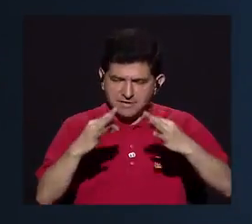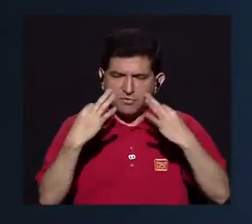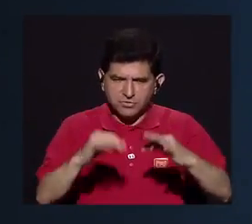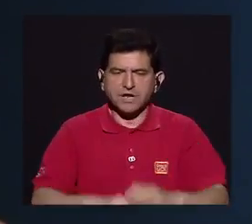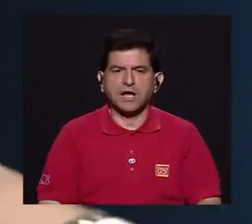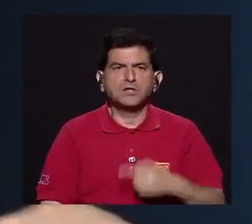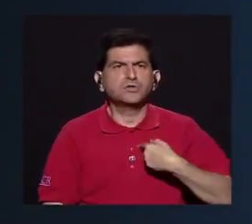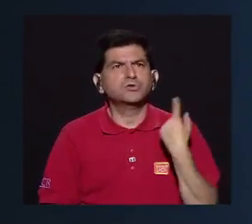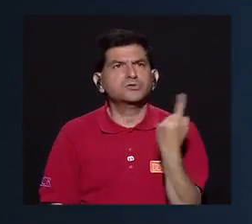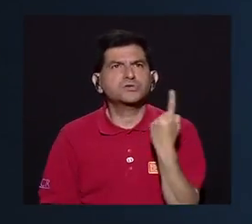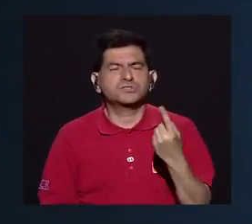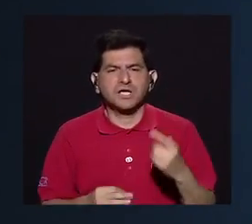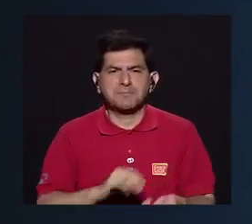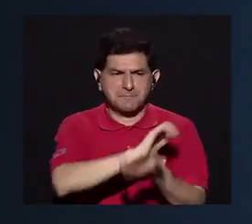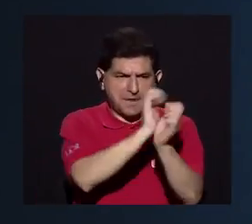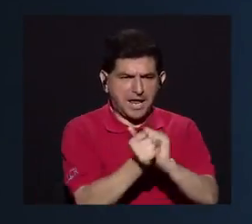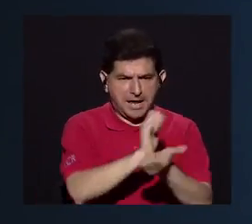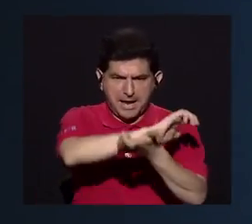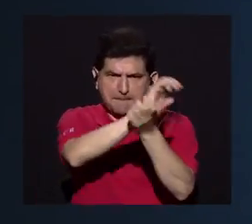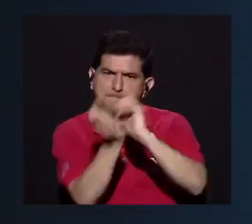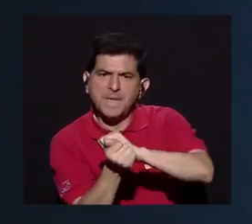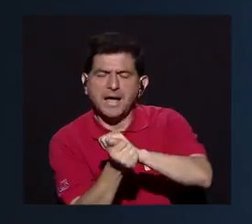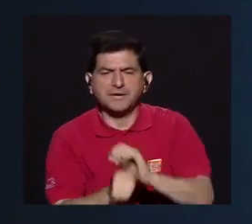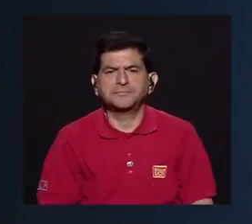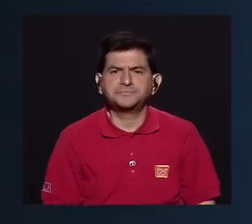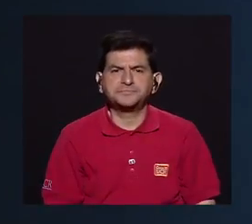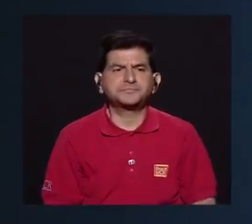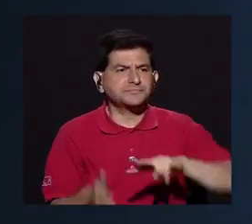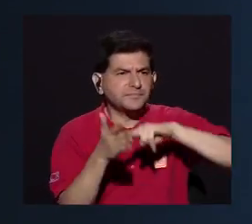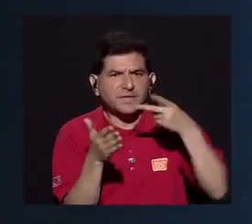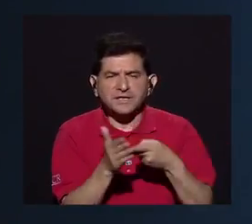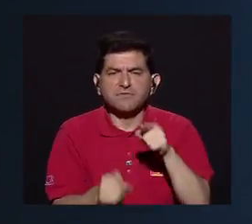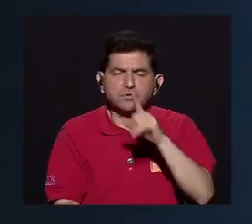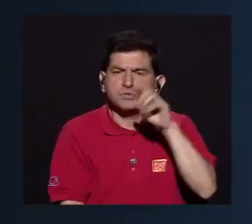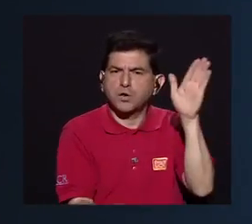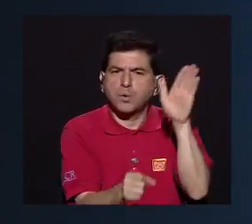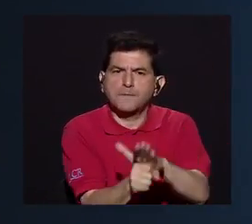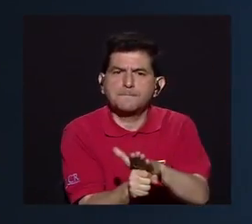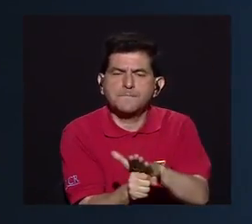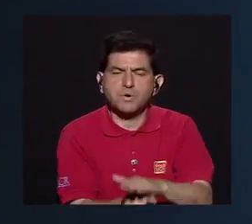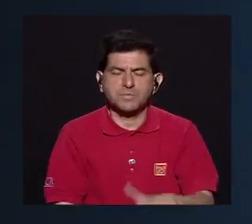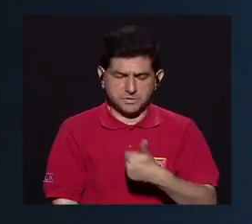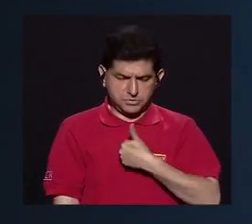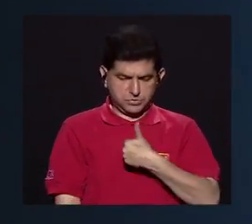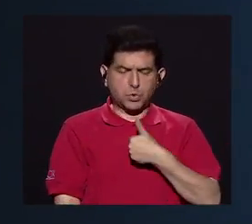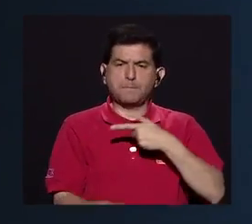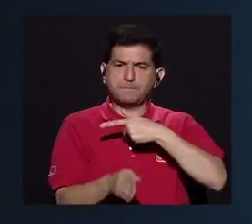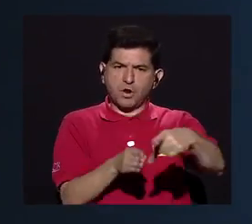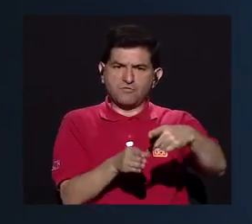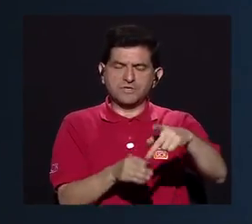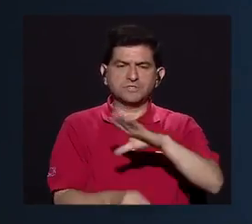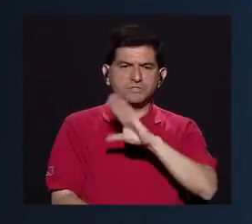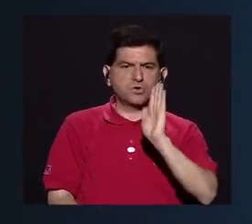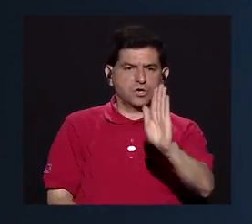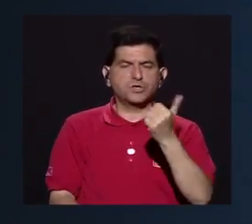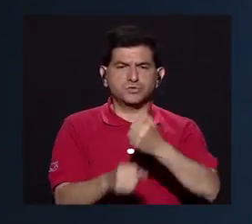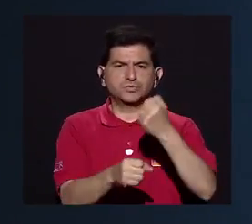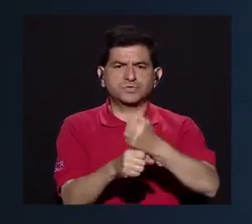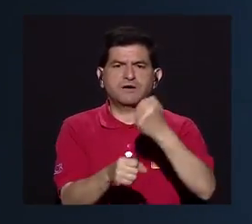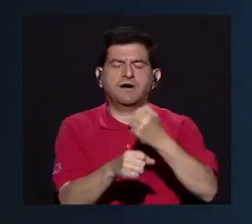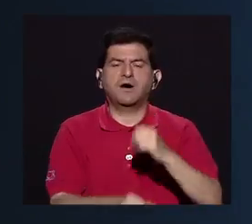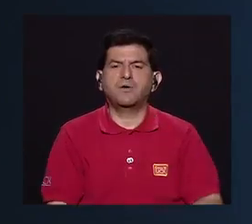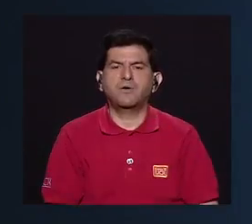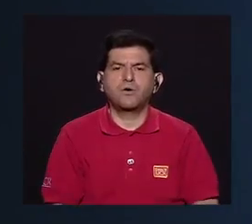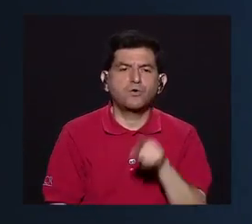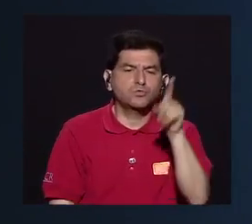muy activo, trato de estar siempre cambiando. Te vuelve más comprometido contigo, con tu profesión y con tu quehacer,